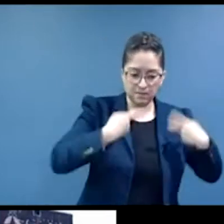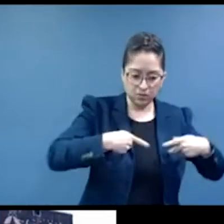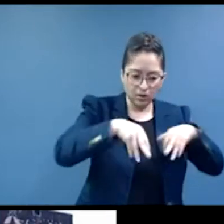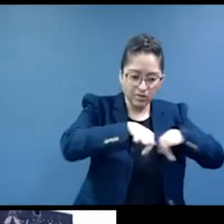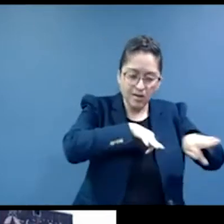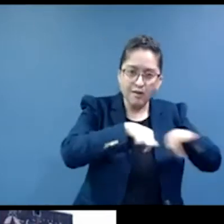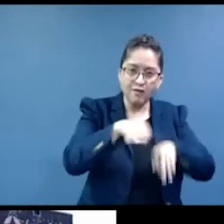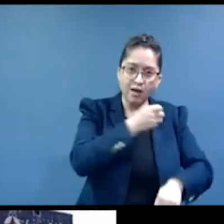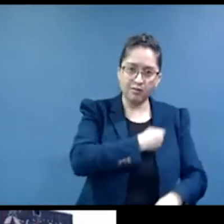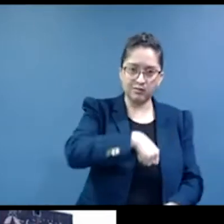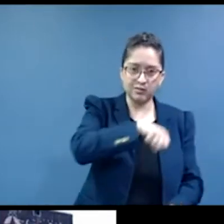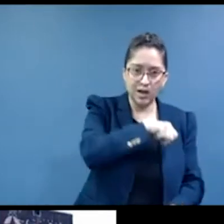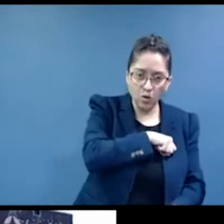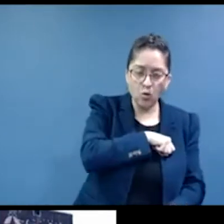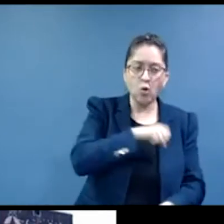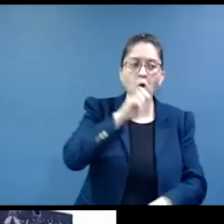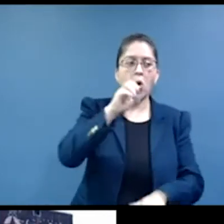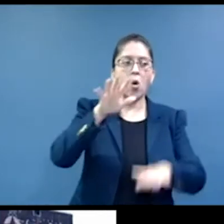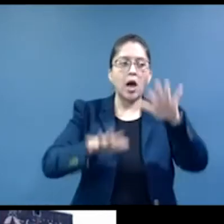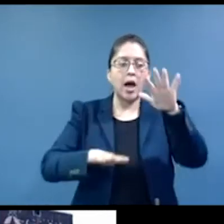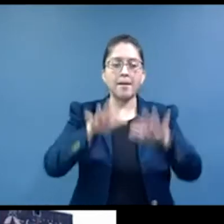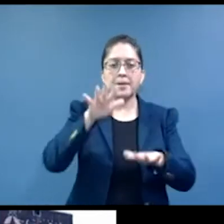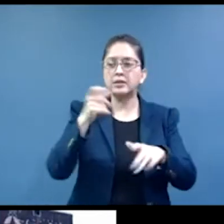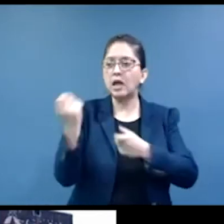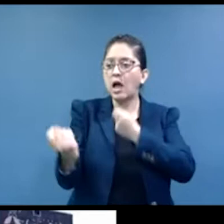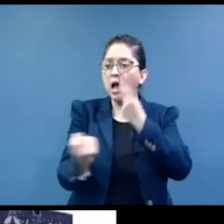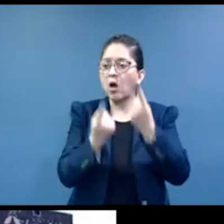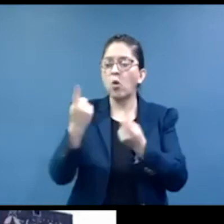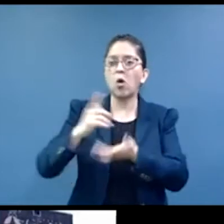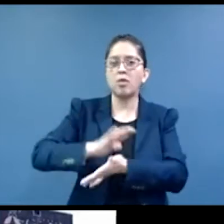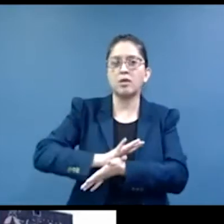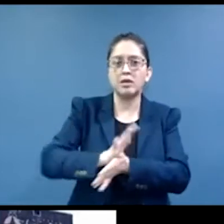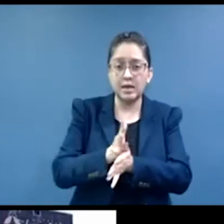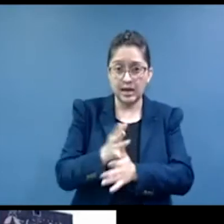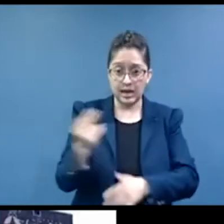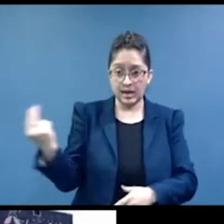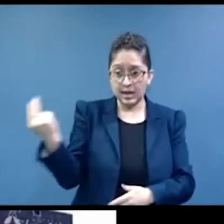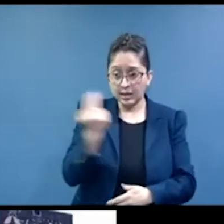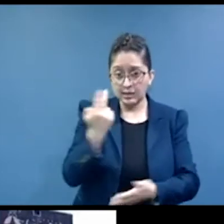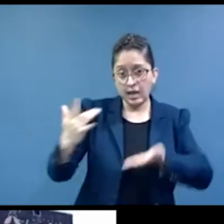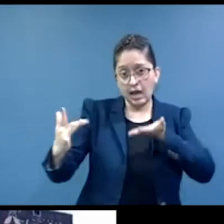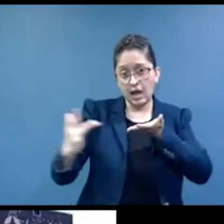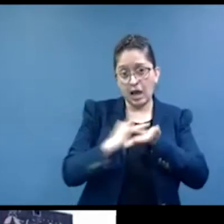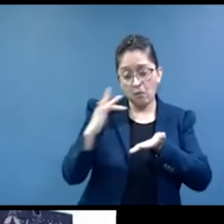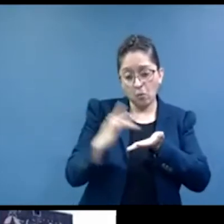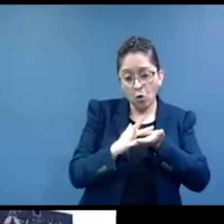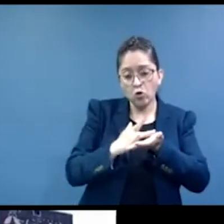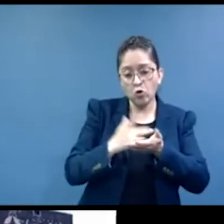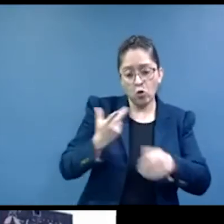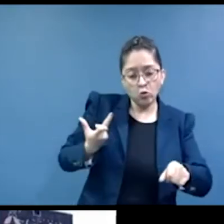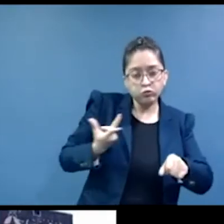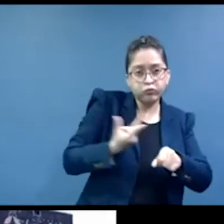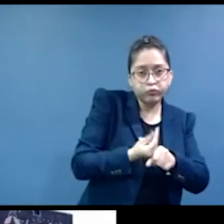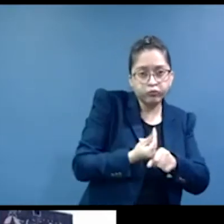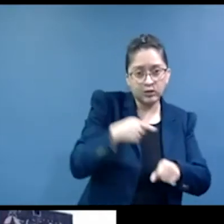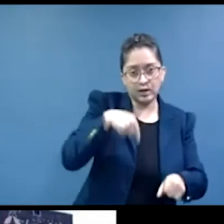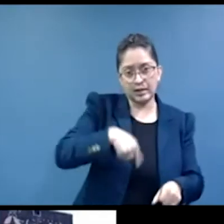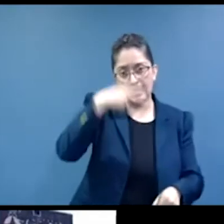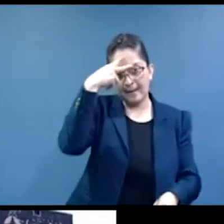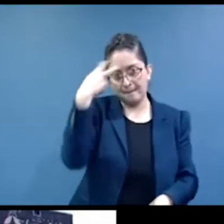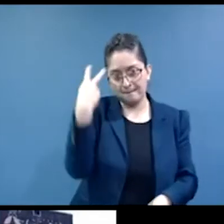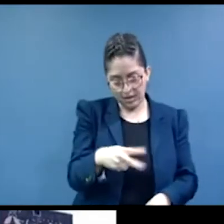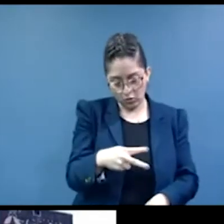actos arbitrarios o a discriminación para quienes buscan estos servicios de reproducción asistida en nuestro país. En